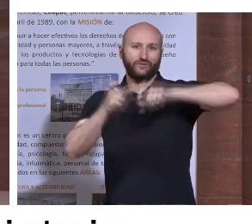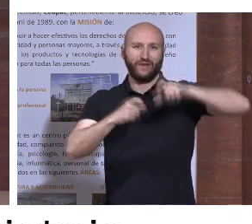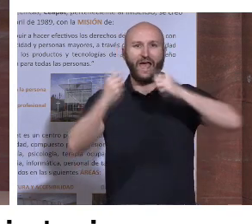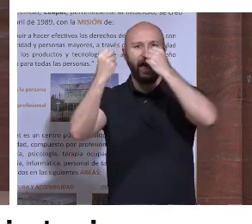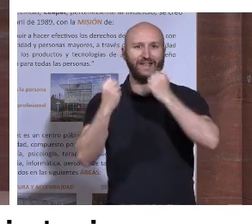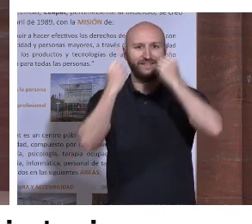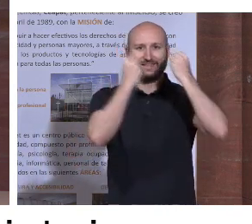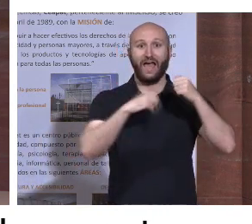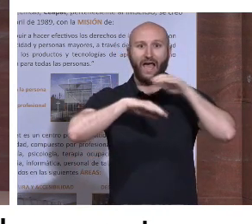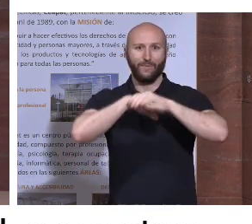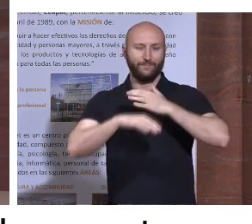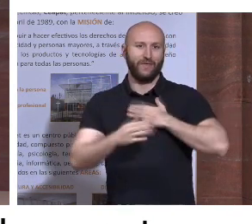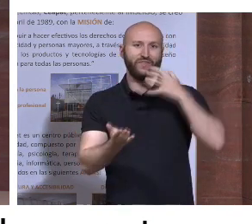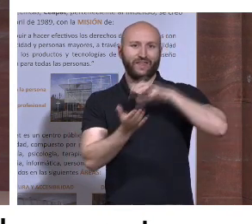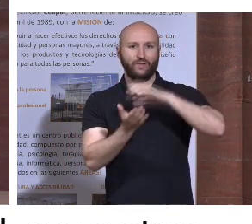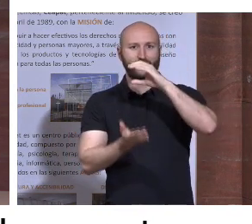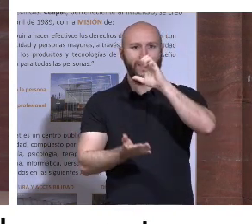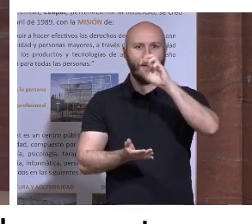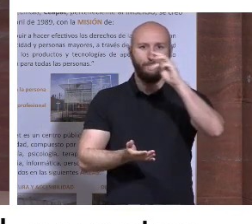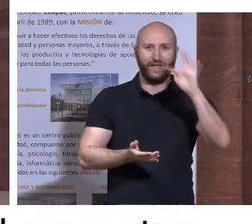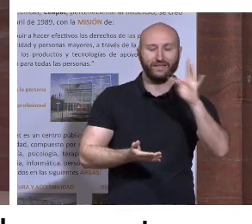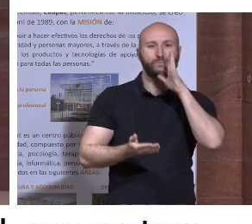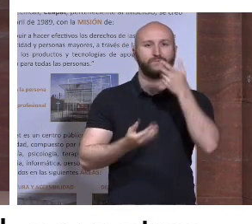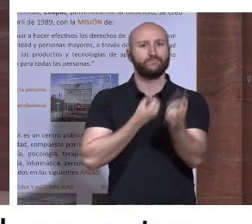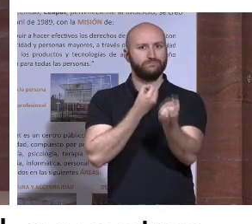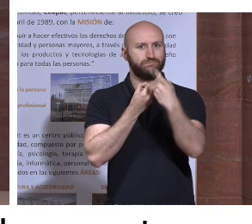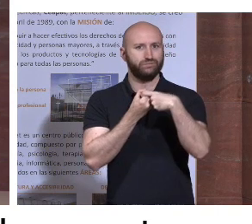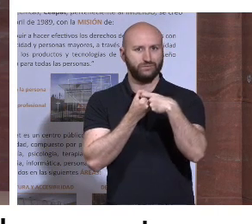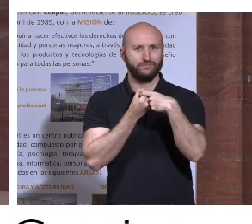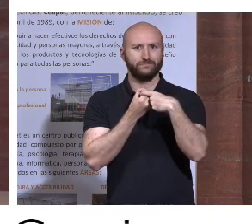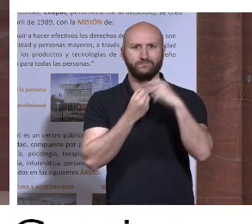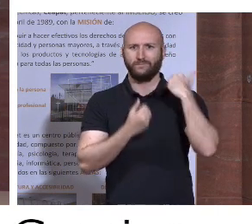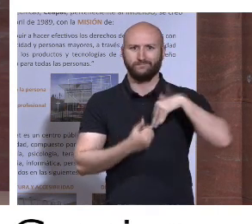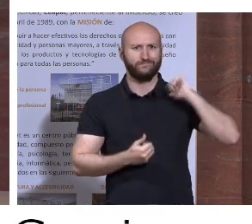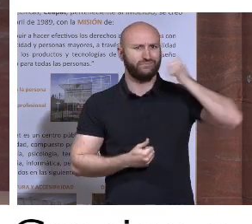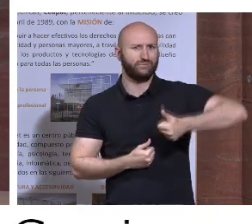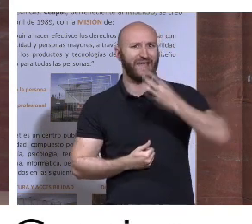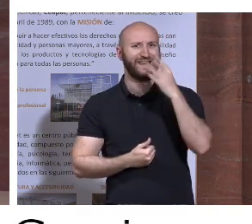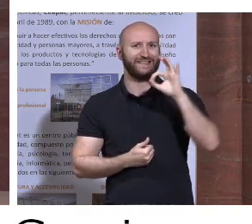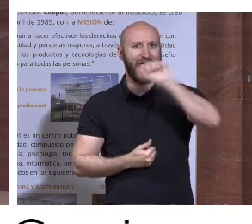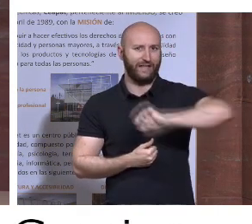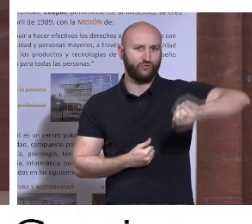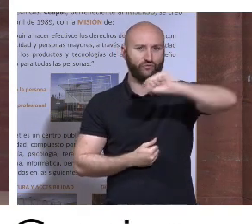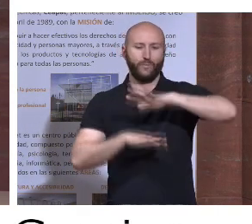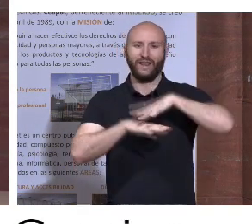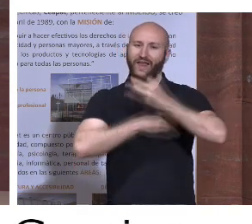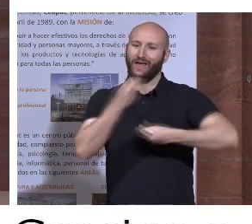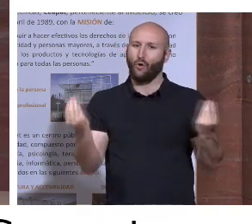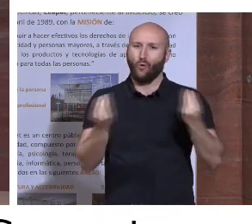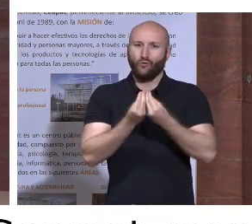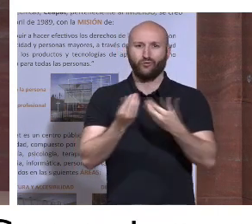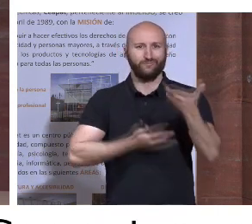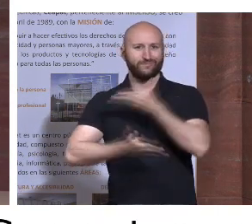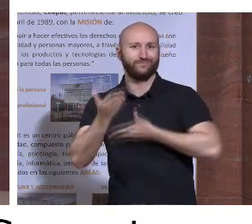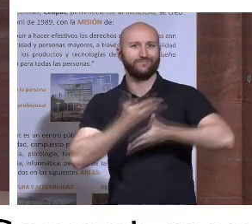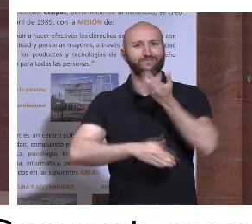entidades amigas del CEAPAT que contribuís y habéis contribuido a lo largo de estos 30 años a hacer juntos, entre todos,